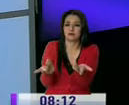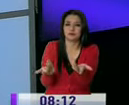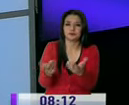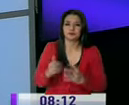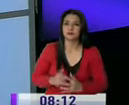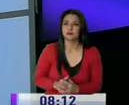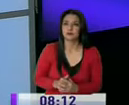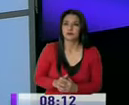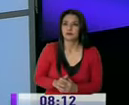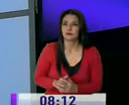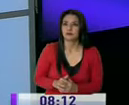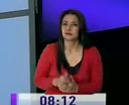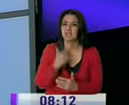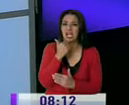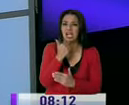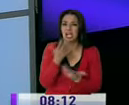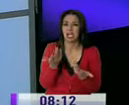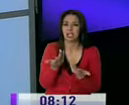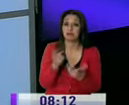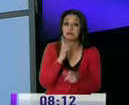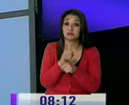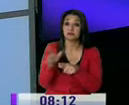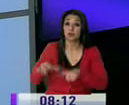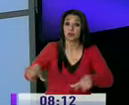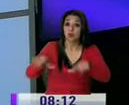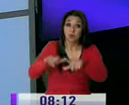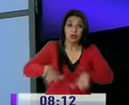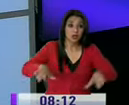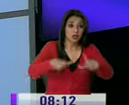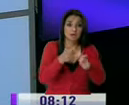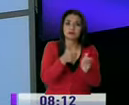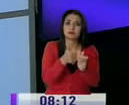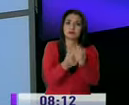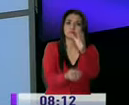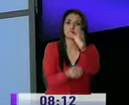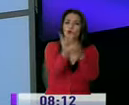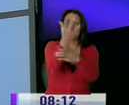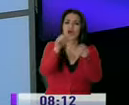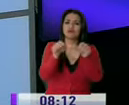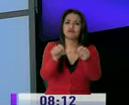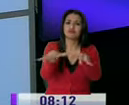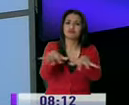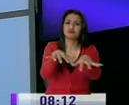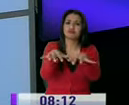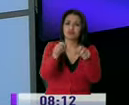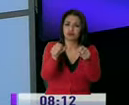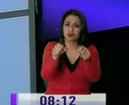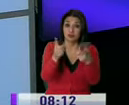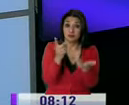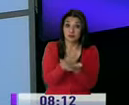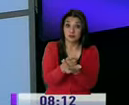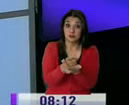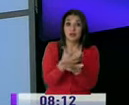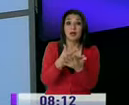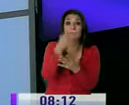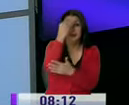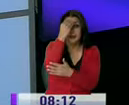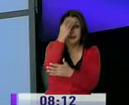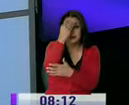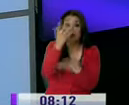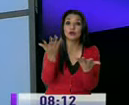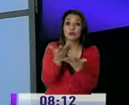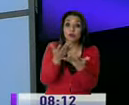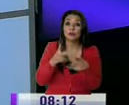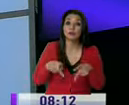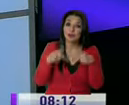lamentables acontecimientos, porque hay sitios en los cuales todavía hay volcanes que están activos y muy fuertes, aprenda a vivir